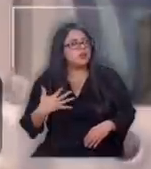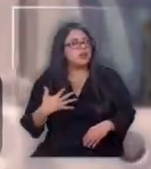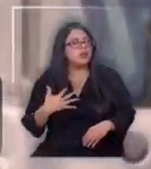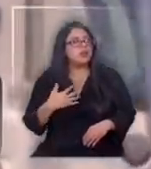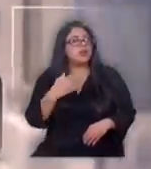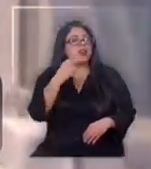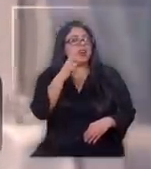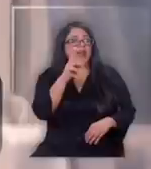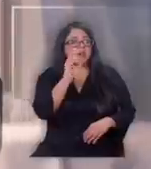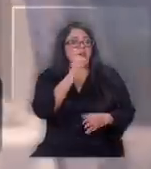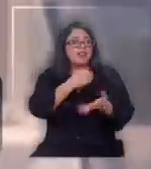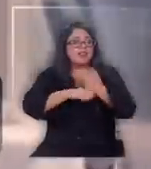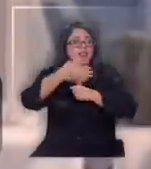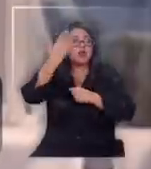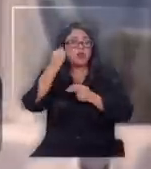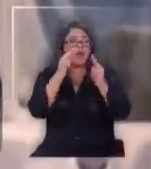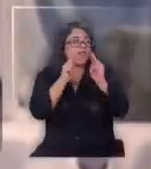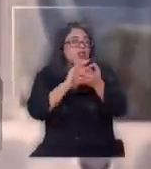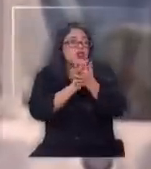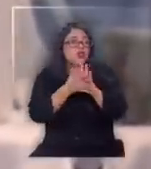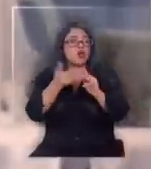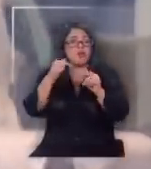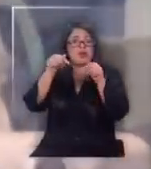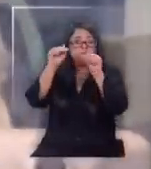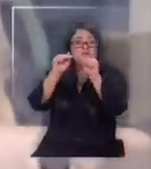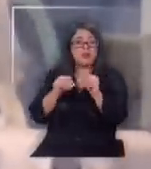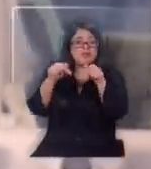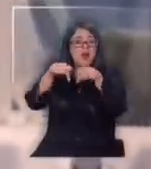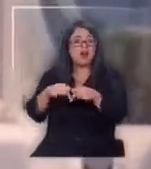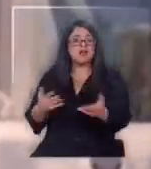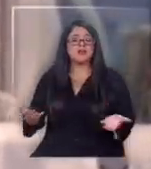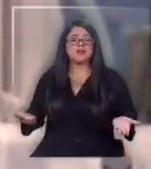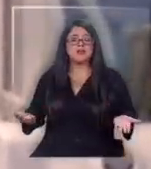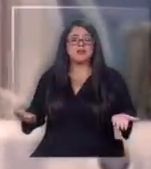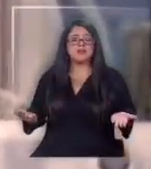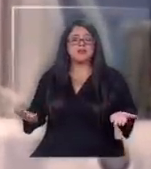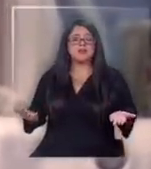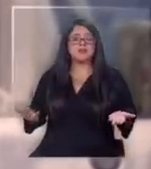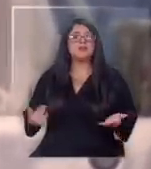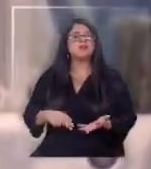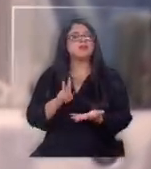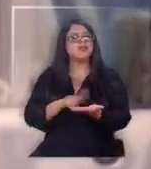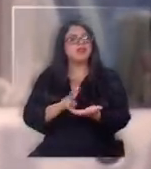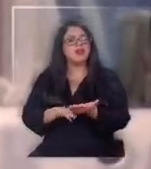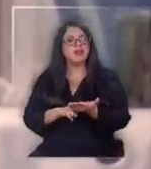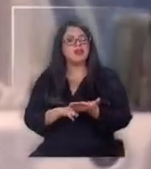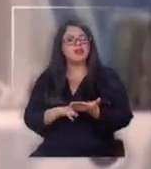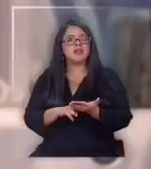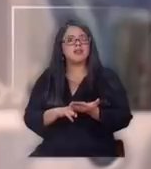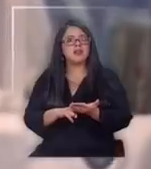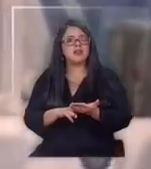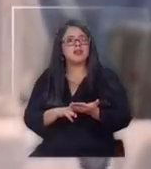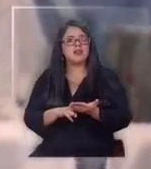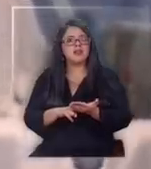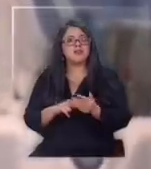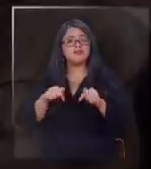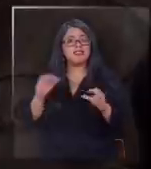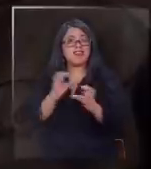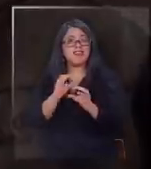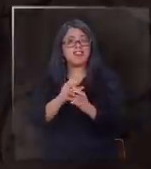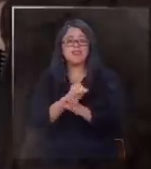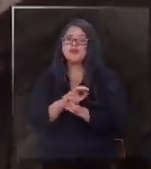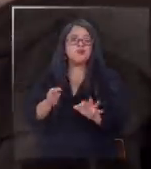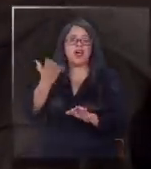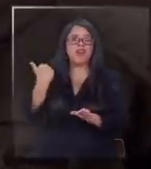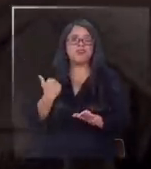carrera le ha tocado ver de todo, pero algo como esto. Bueno, la verdad es que en esta magnitud nunca.